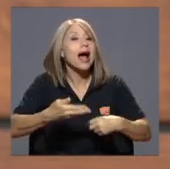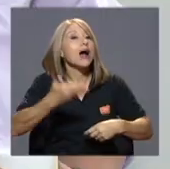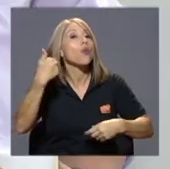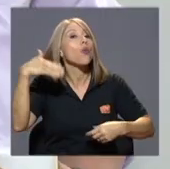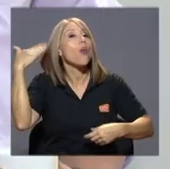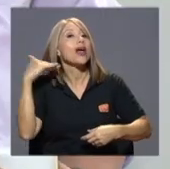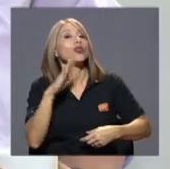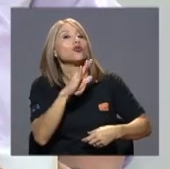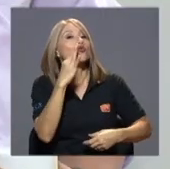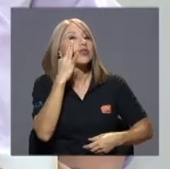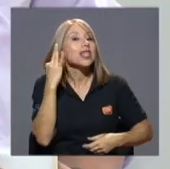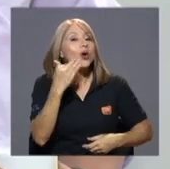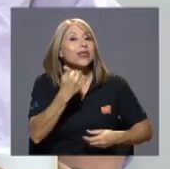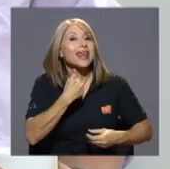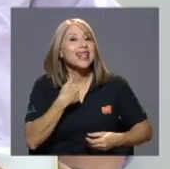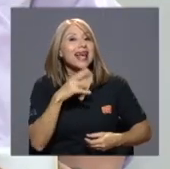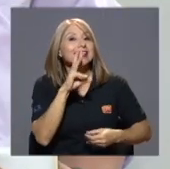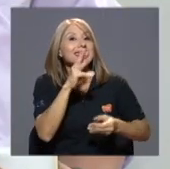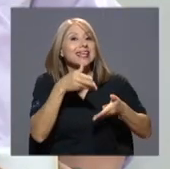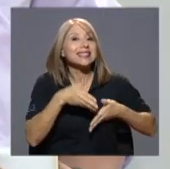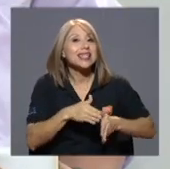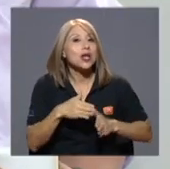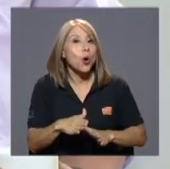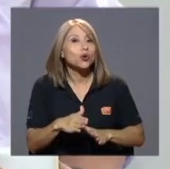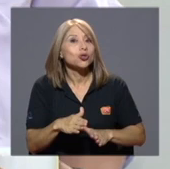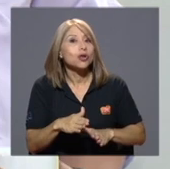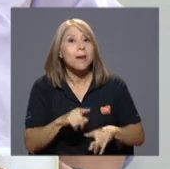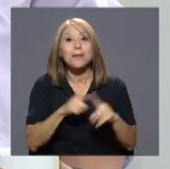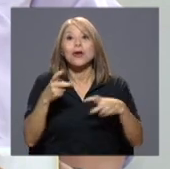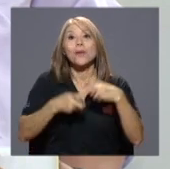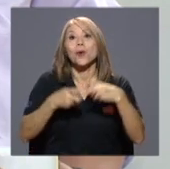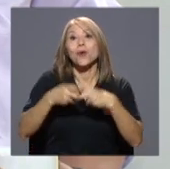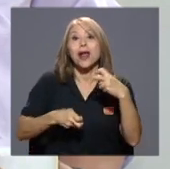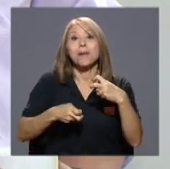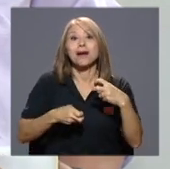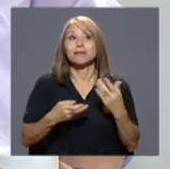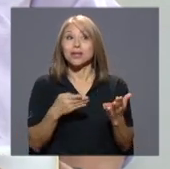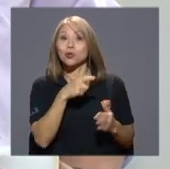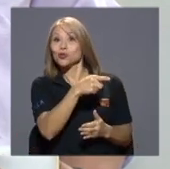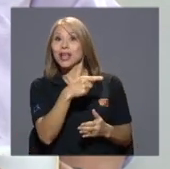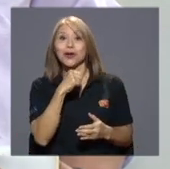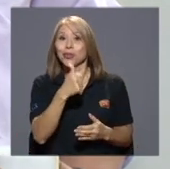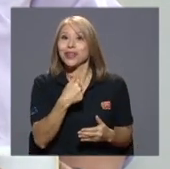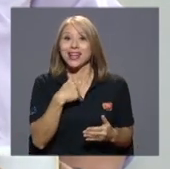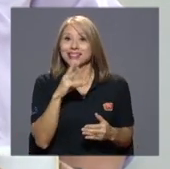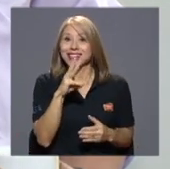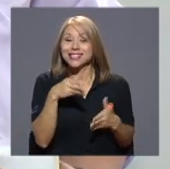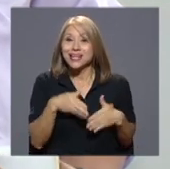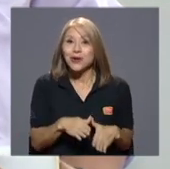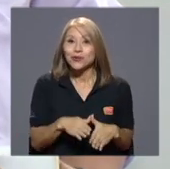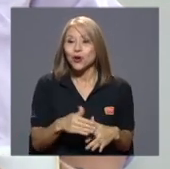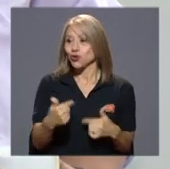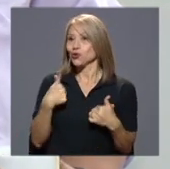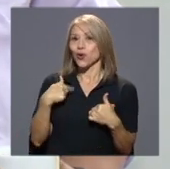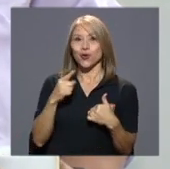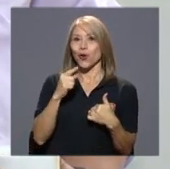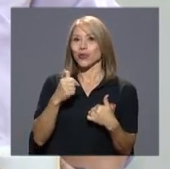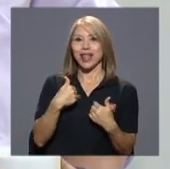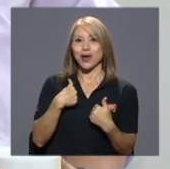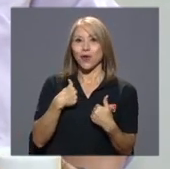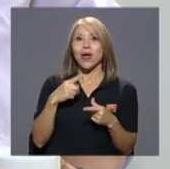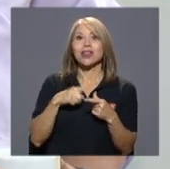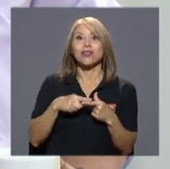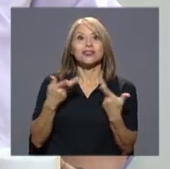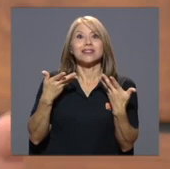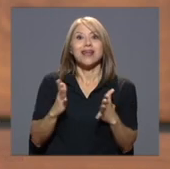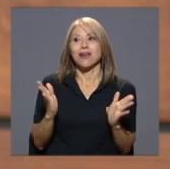6 hijos. El problema es que probablemente usted no tiene 6 hijos, yo ciertamente no los tengo. Y entonces cuando ya la población laboral no está creciendo